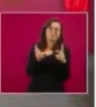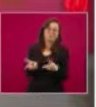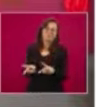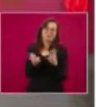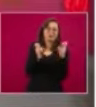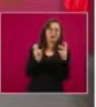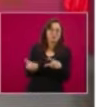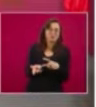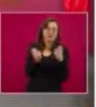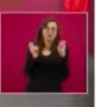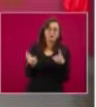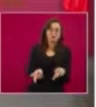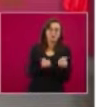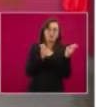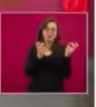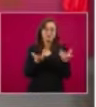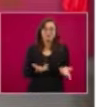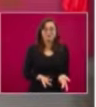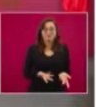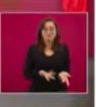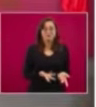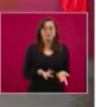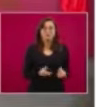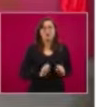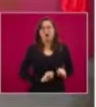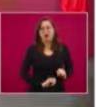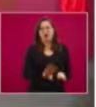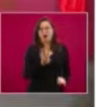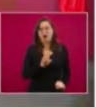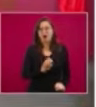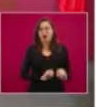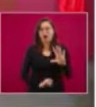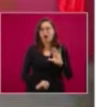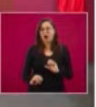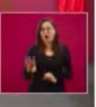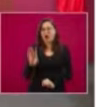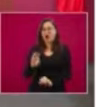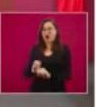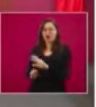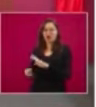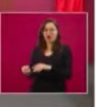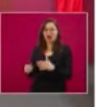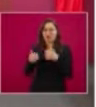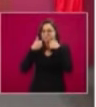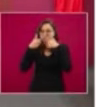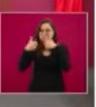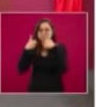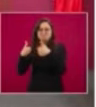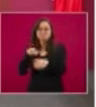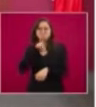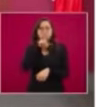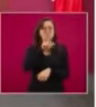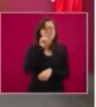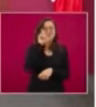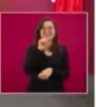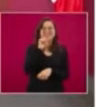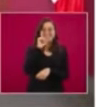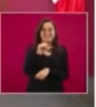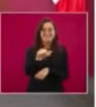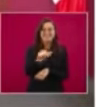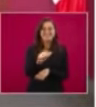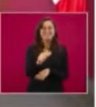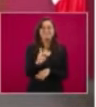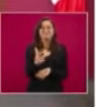Guerrero, 83% de los guerrerenses lo aprueban. En cambio, en Sinaloa o Sonora está cerca del 54 o